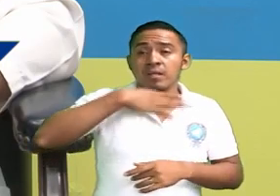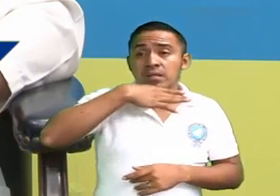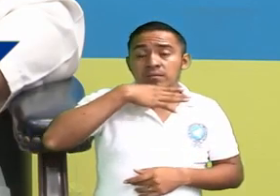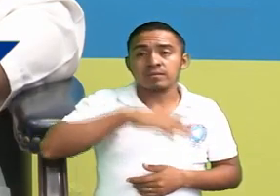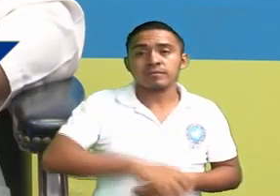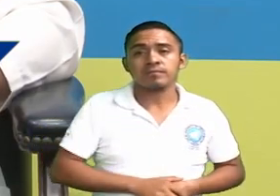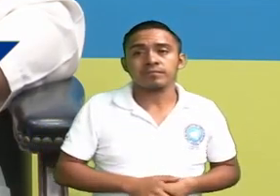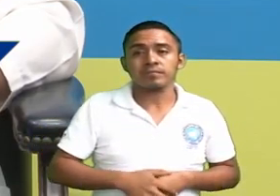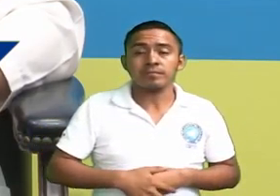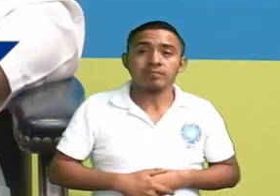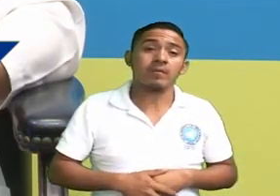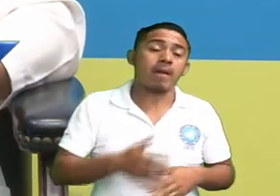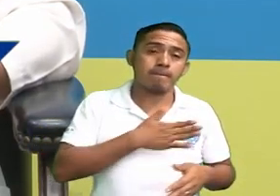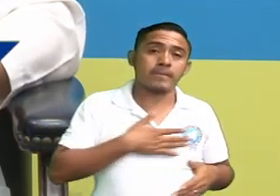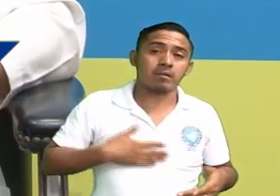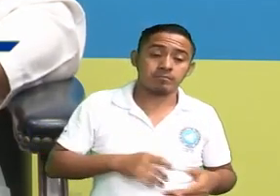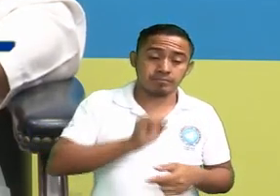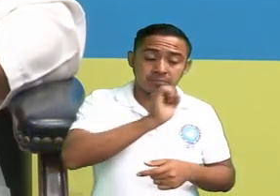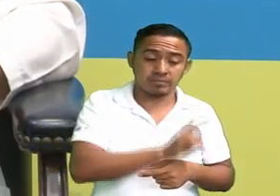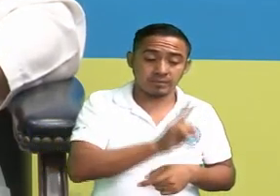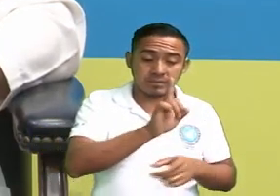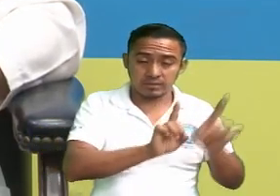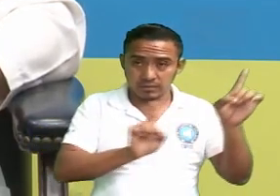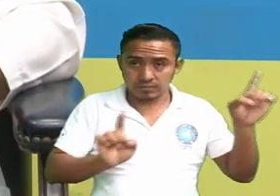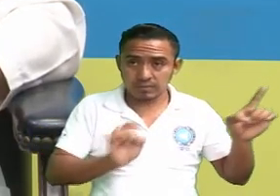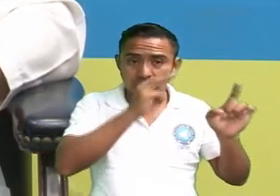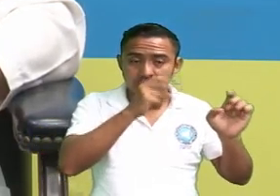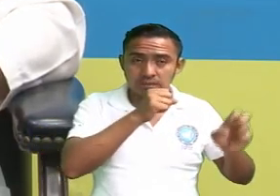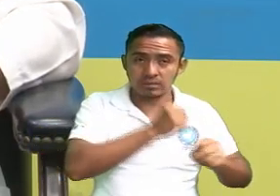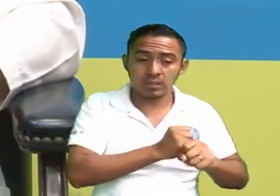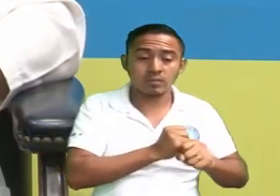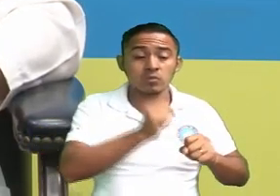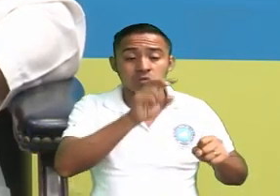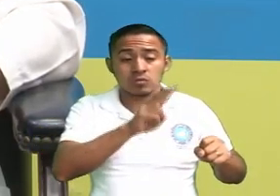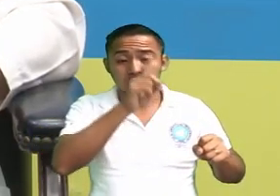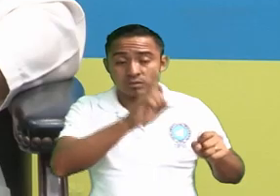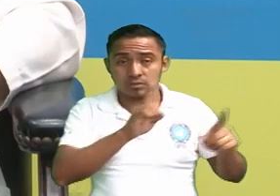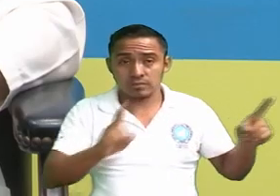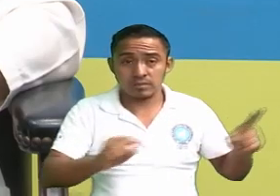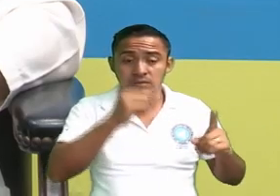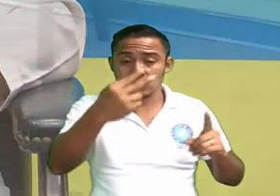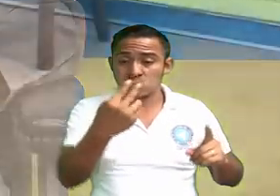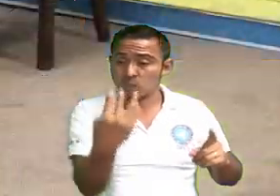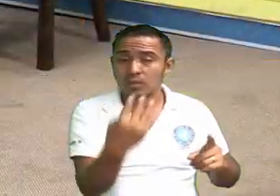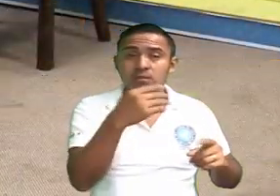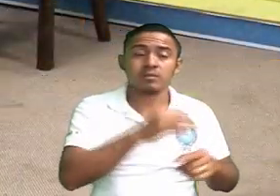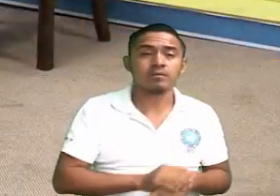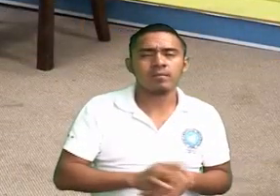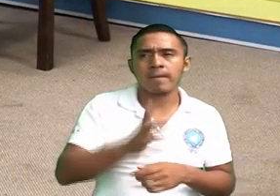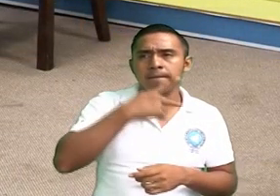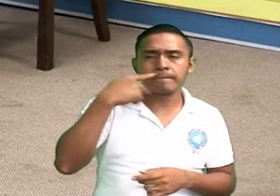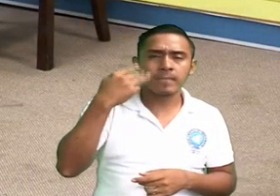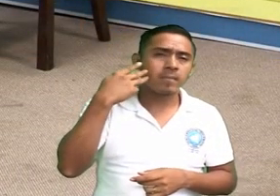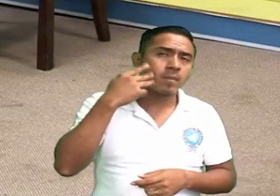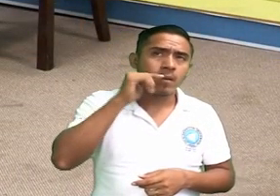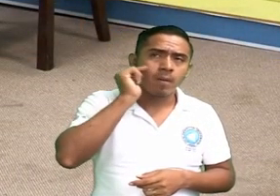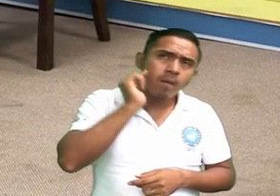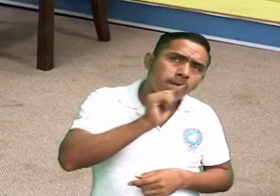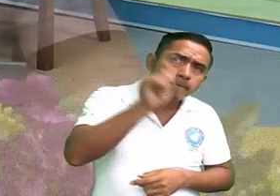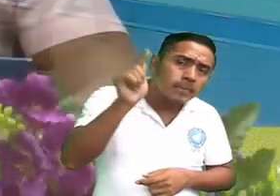tenga 5 añitos, a su tercer nivel. Entonces el niño viene y ya va, no quiere hablar, se aísla de los demás